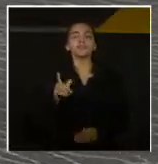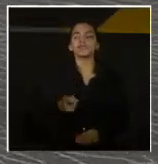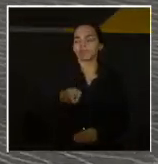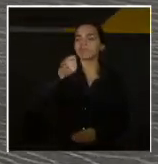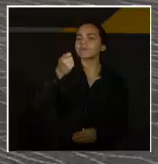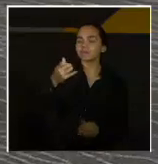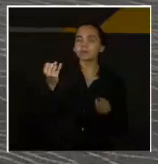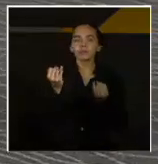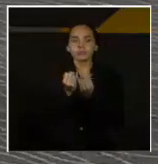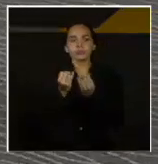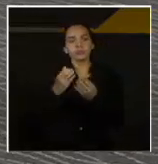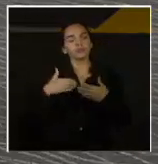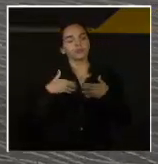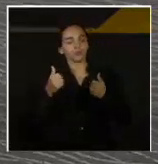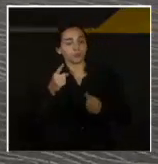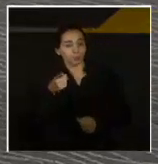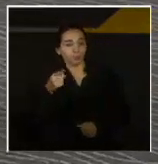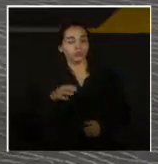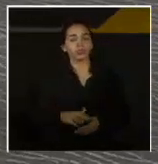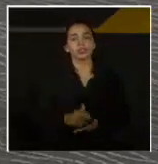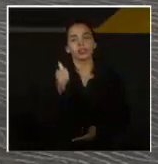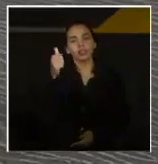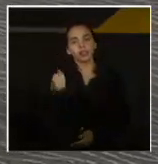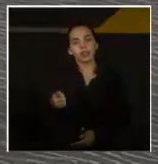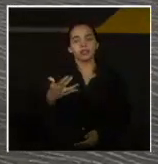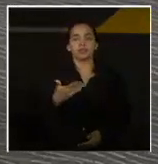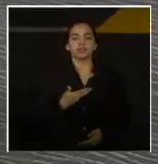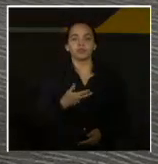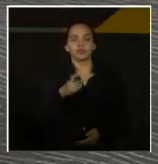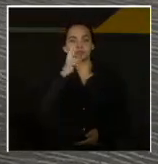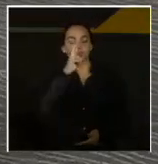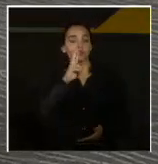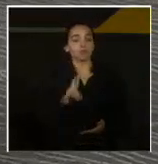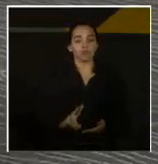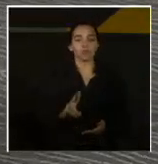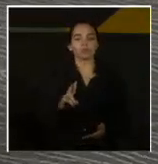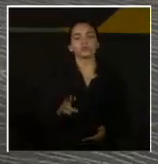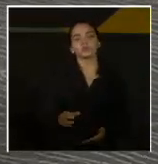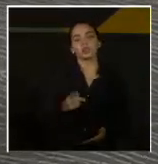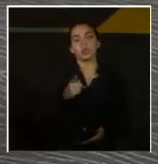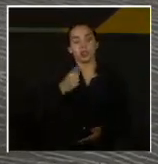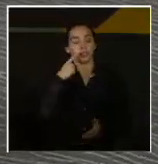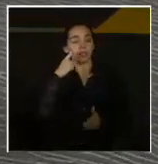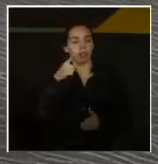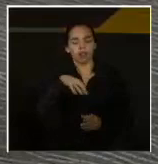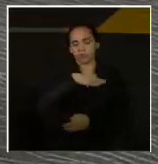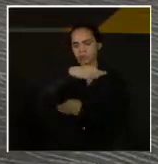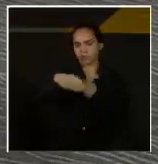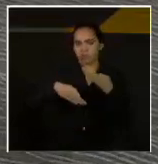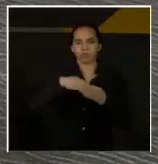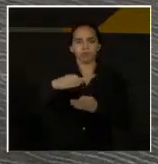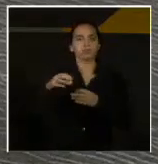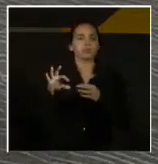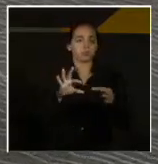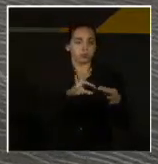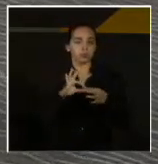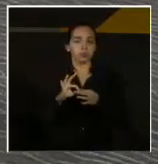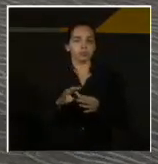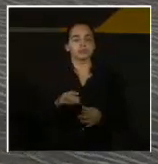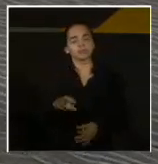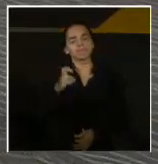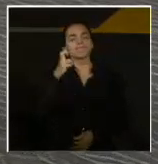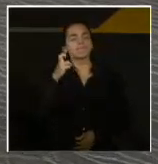si también entonces estaría de acuerdo con tener reglas de operación claras para todos los programas. Por supuesto que